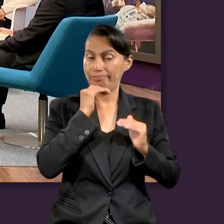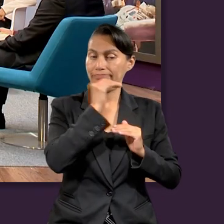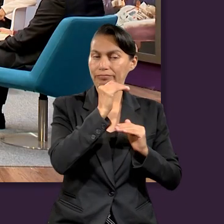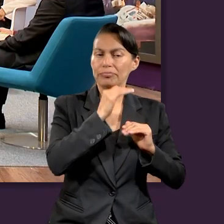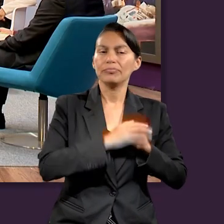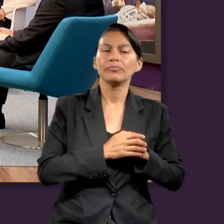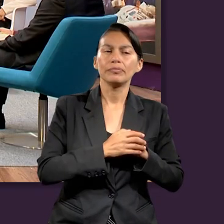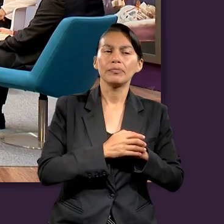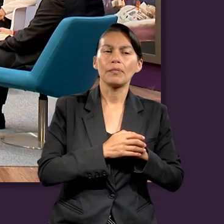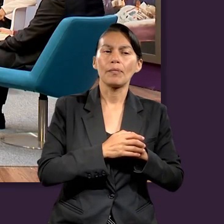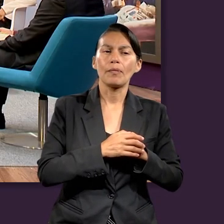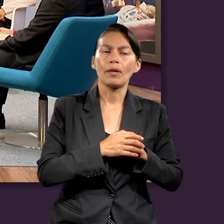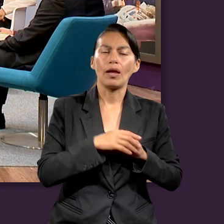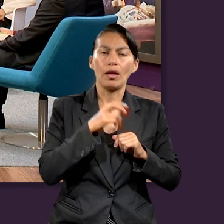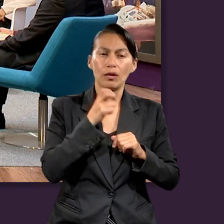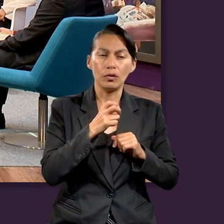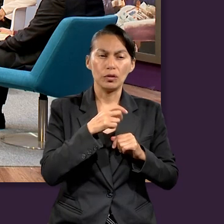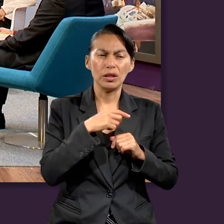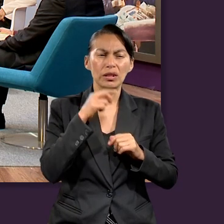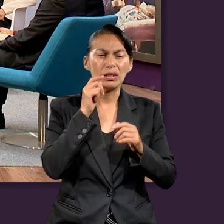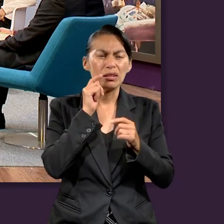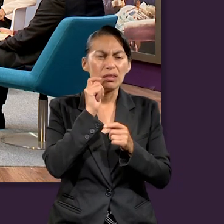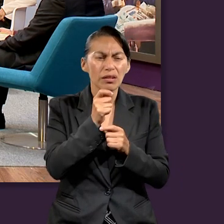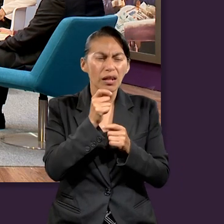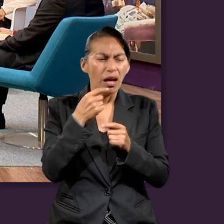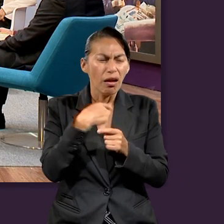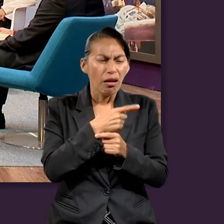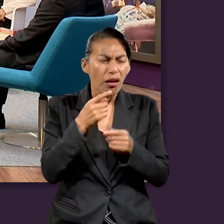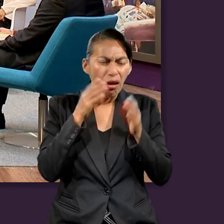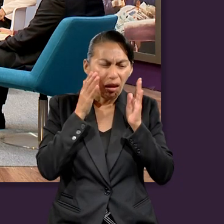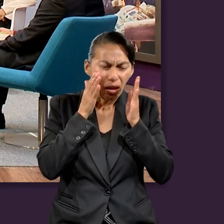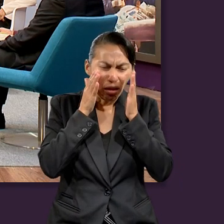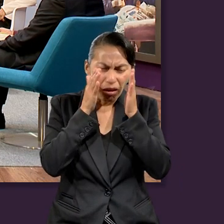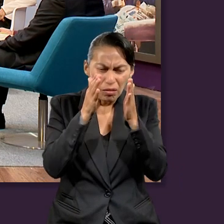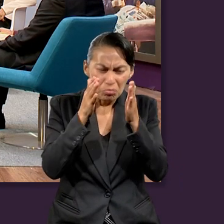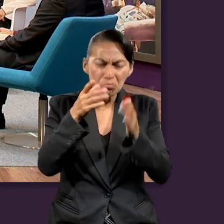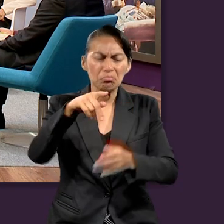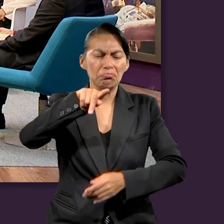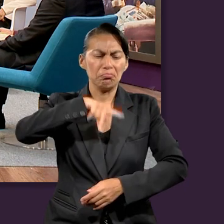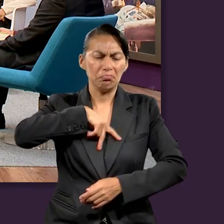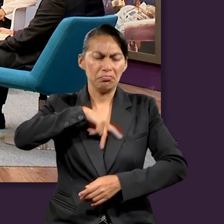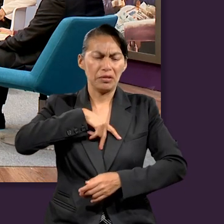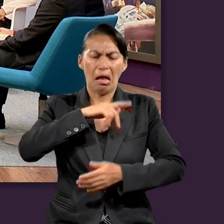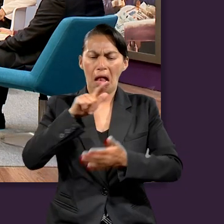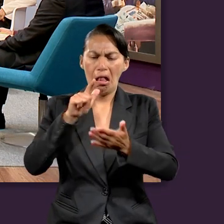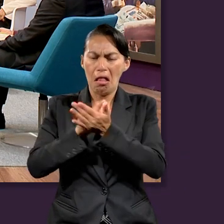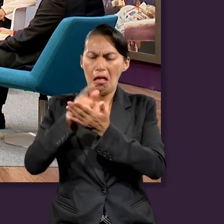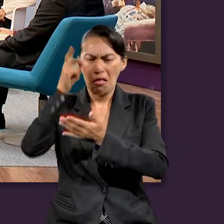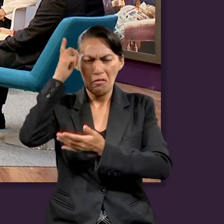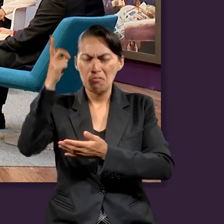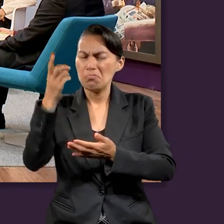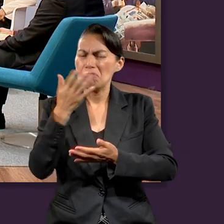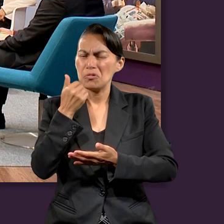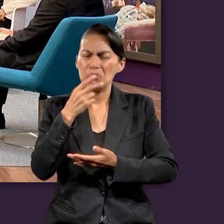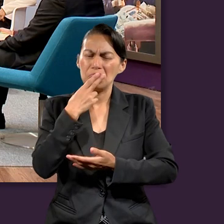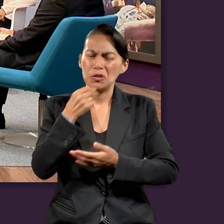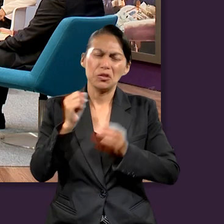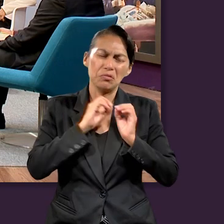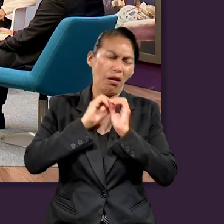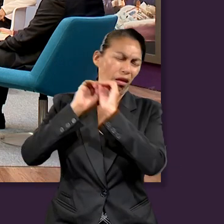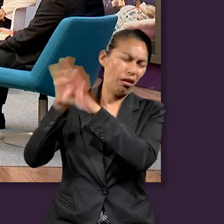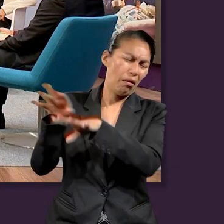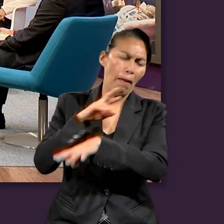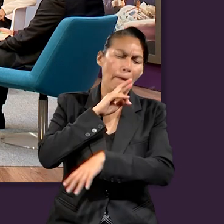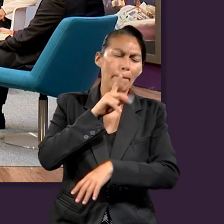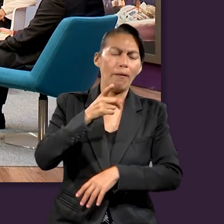humanista antropocéntrica, que es básicamente el ser humano hacer a lado las leyes divinas para